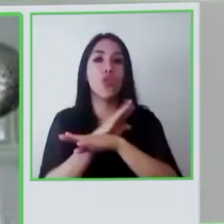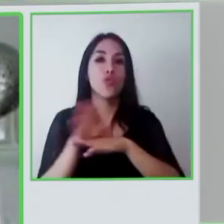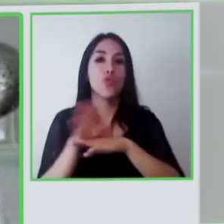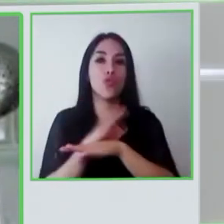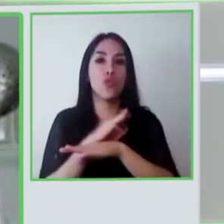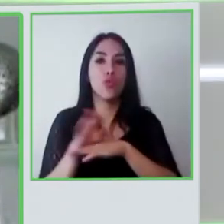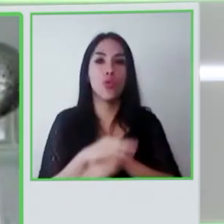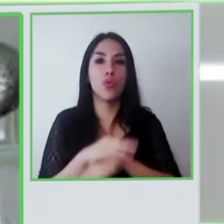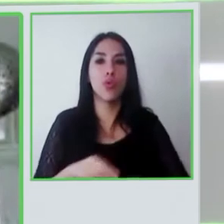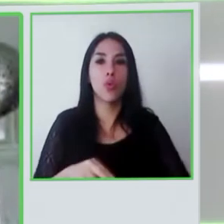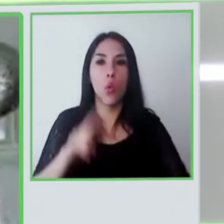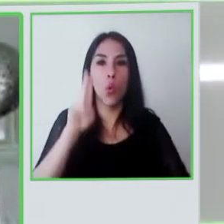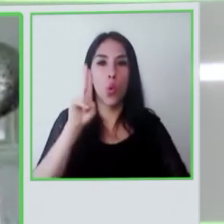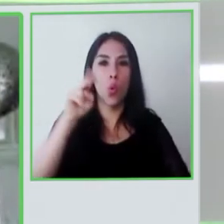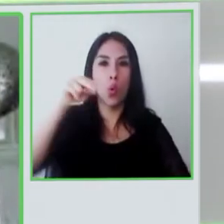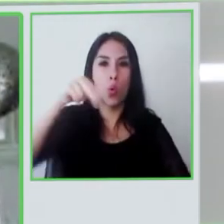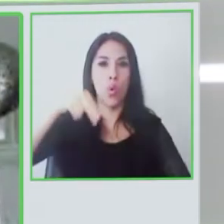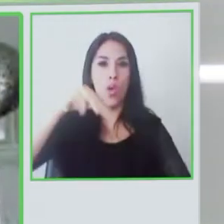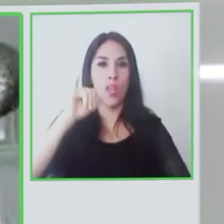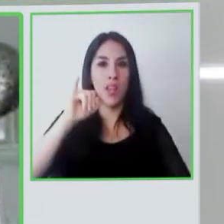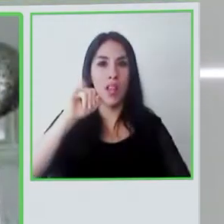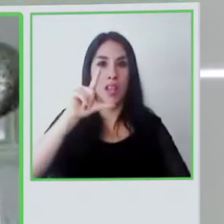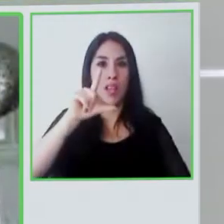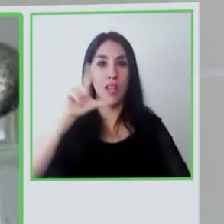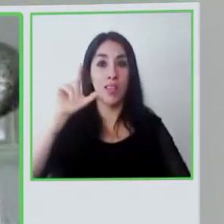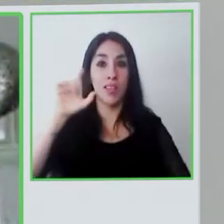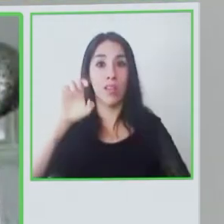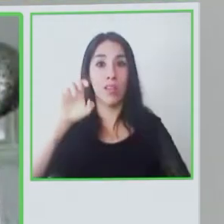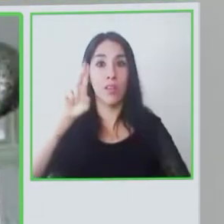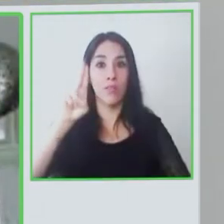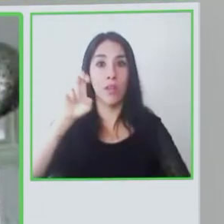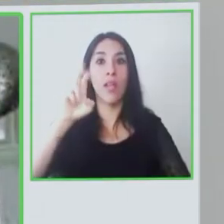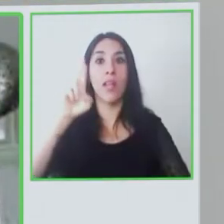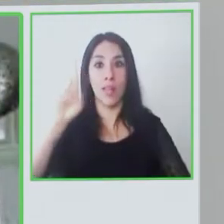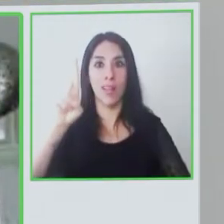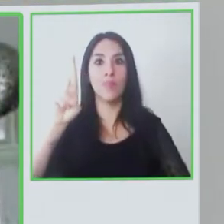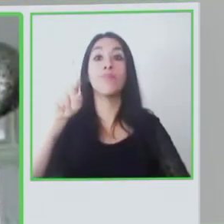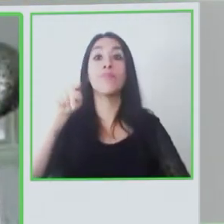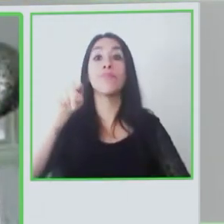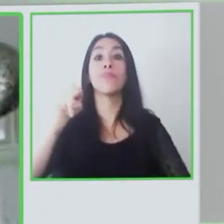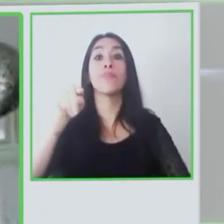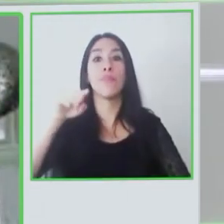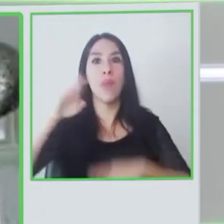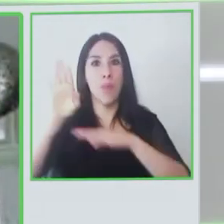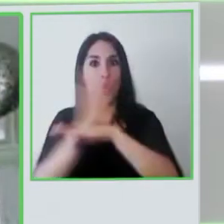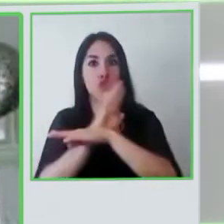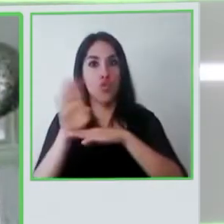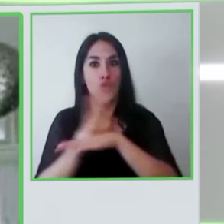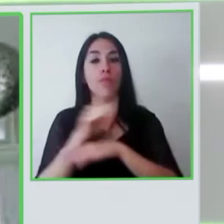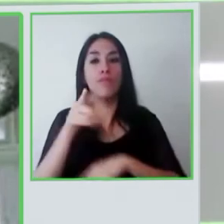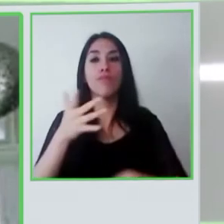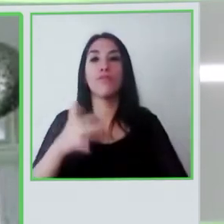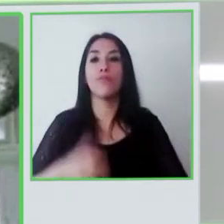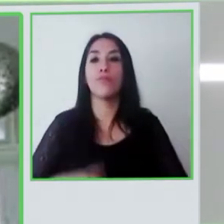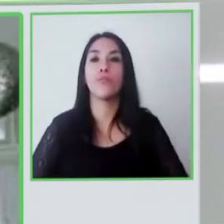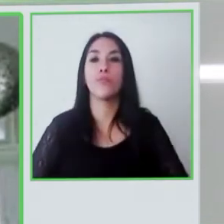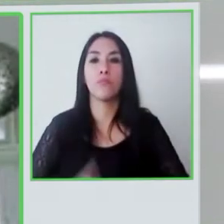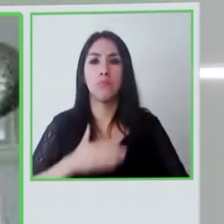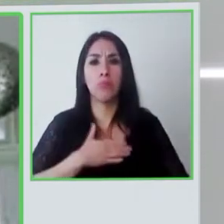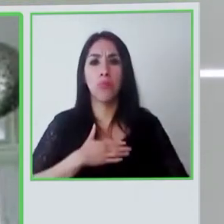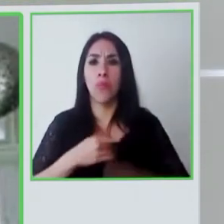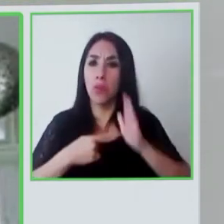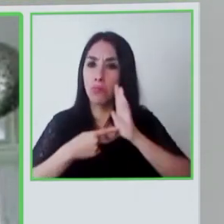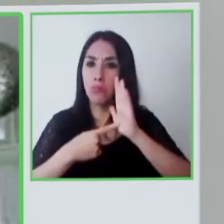esta es una campaña muy poderosa y muy simple que incentiva a las personas en